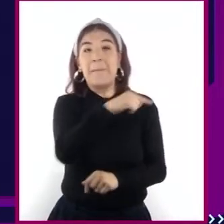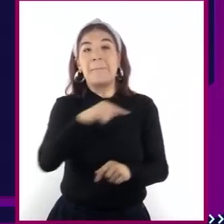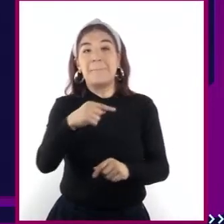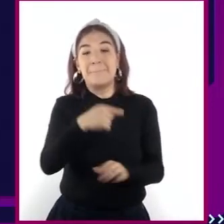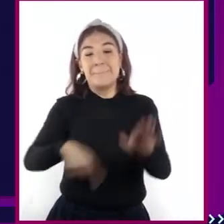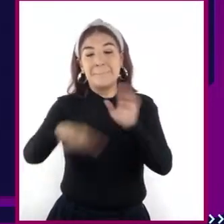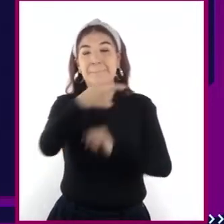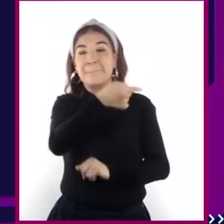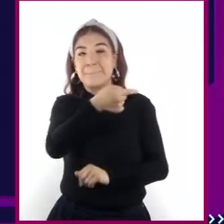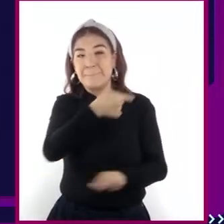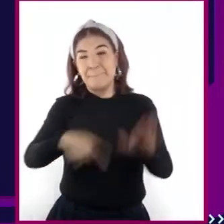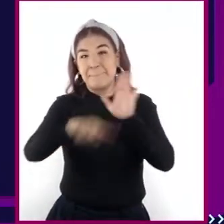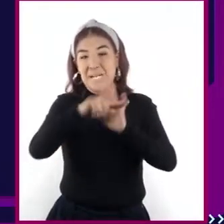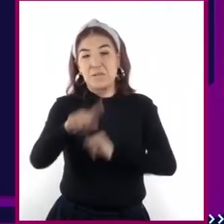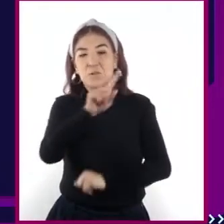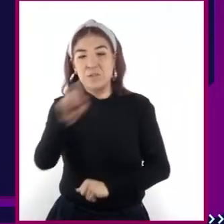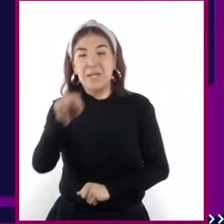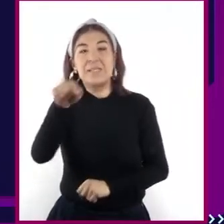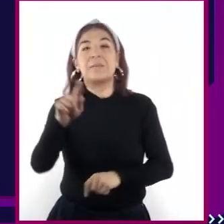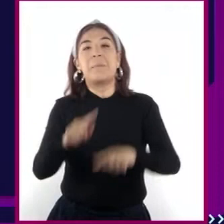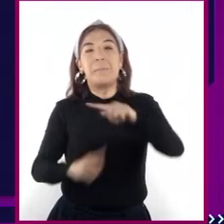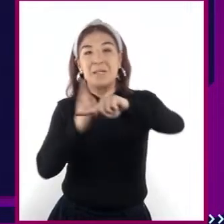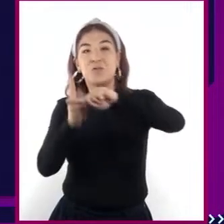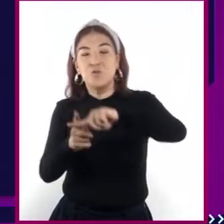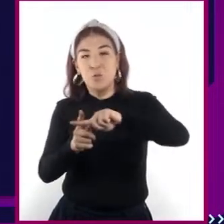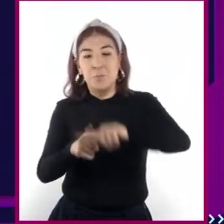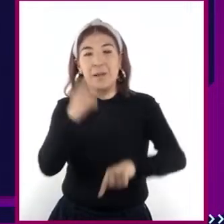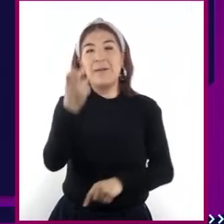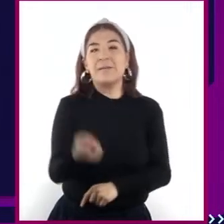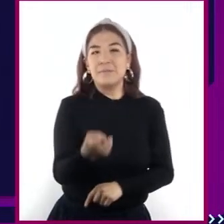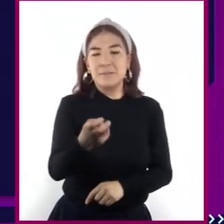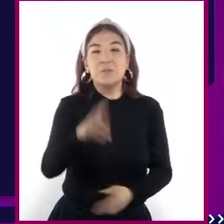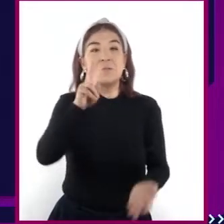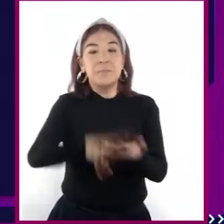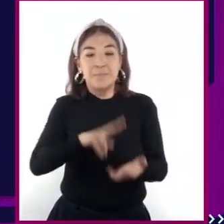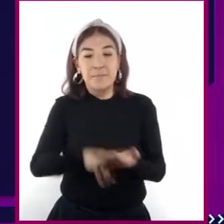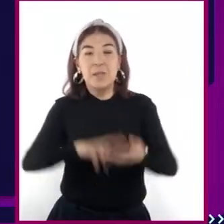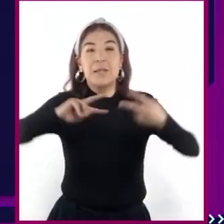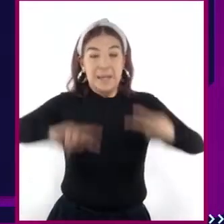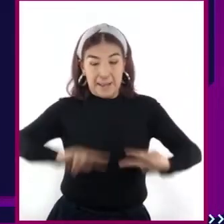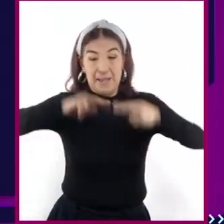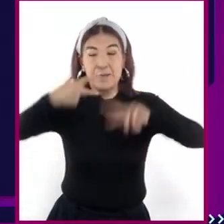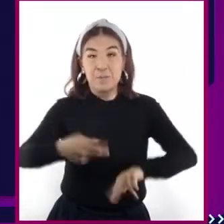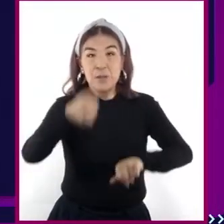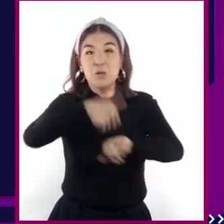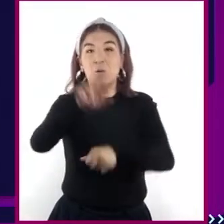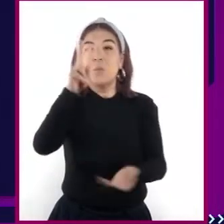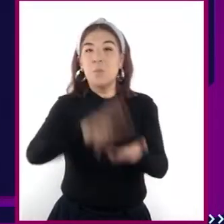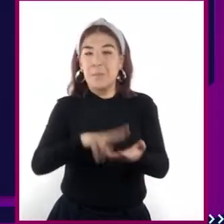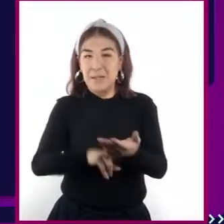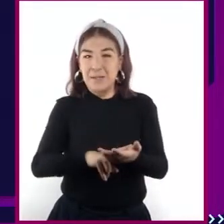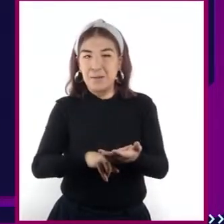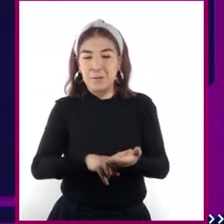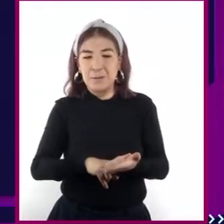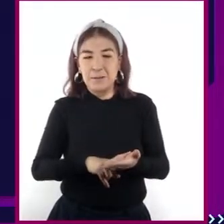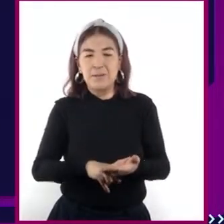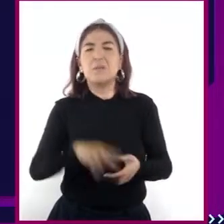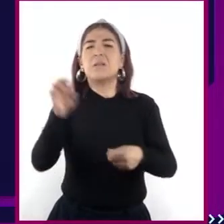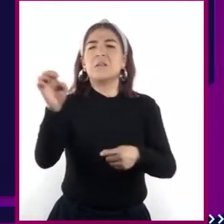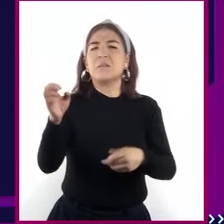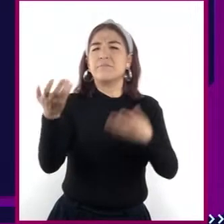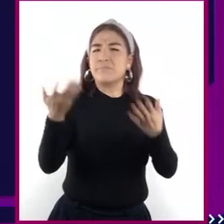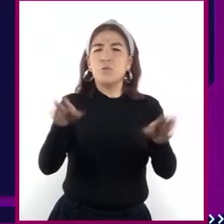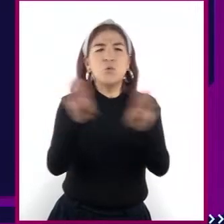usando el inverso aditivo. Entonces la resta equivale a sumar el inverso aditivo del sustraendo. Entonces